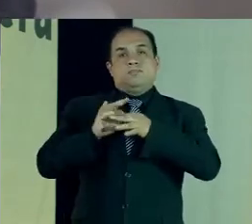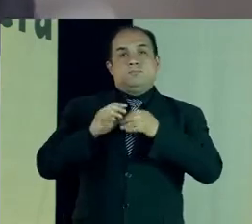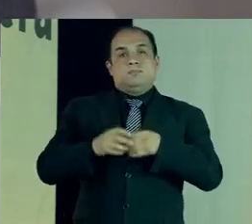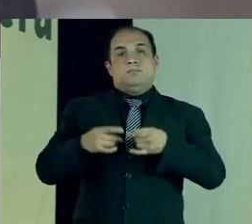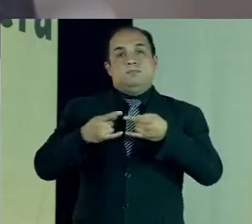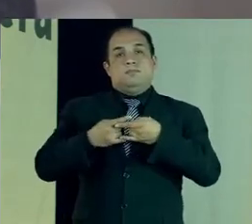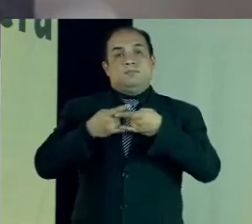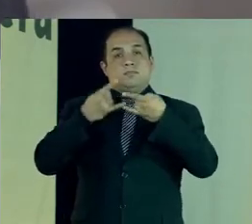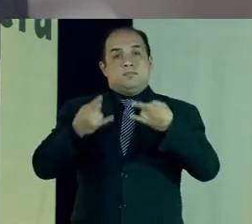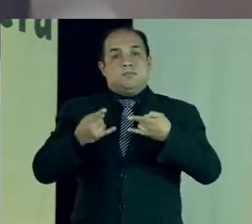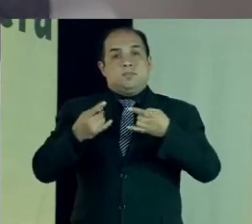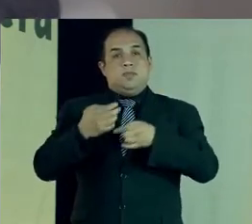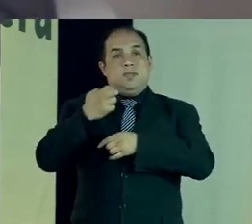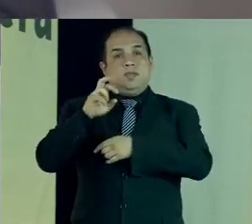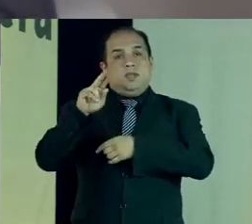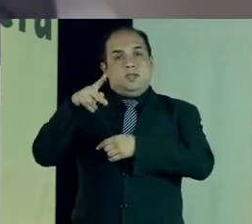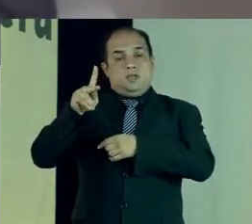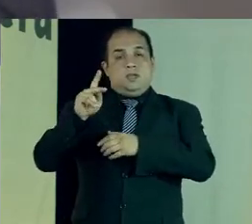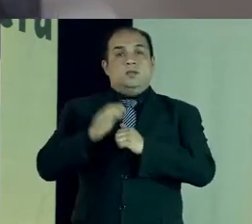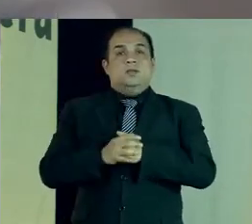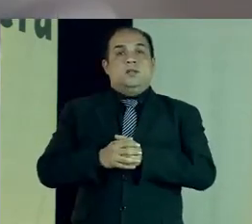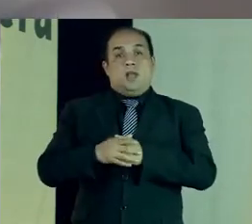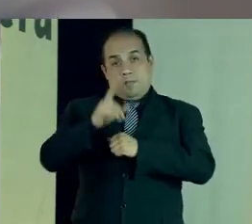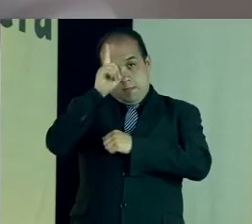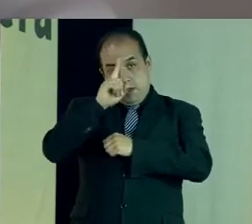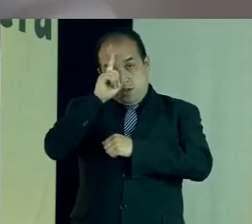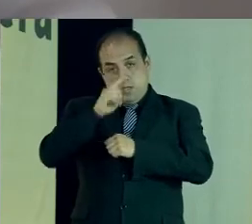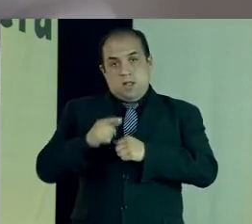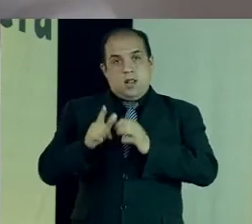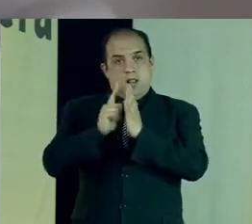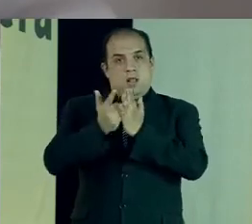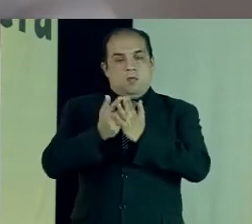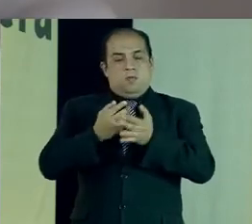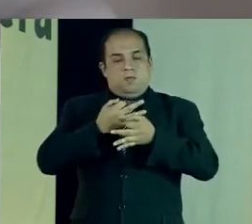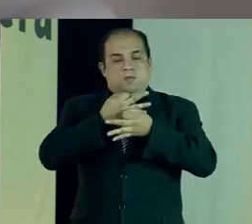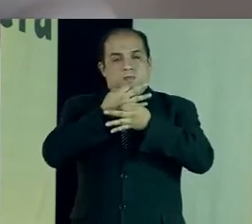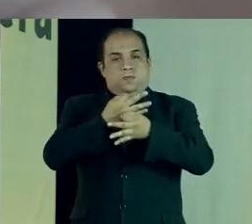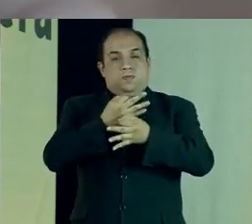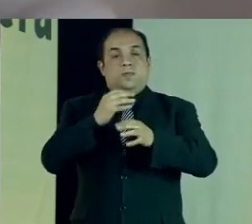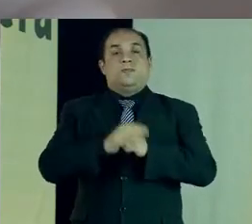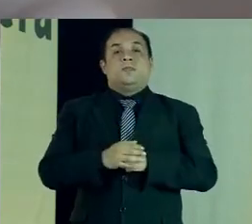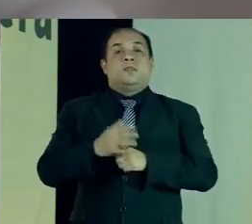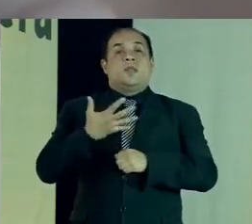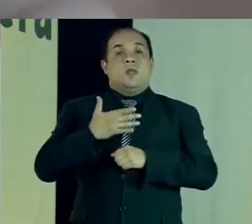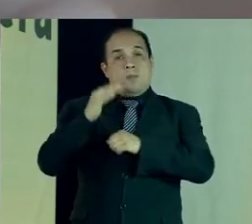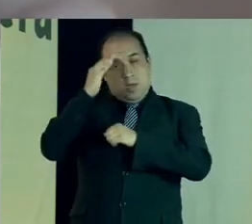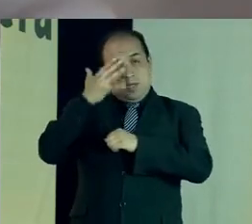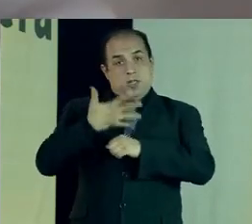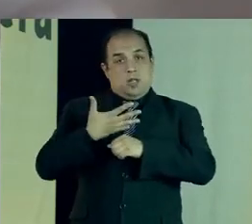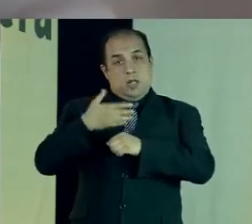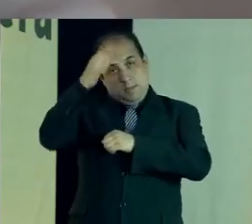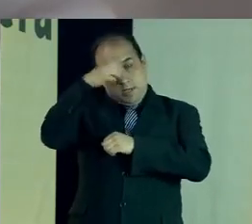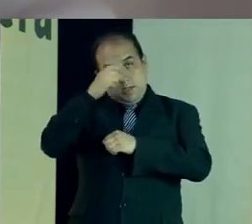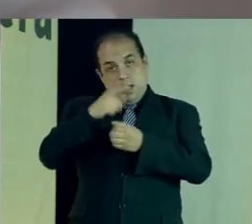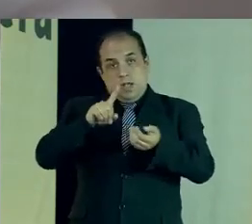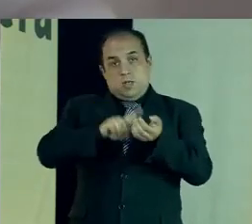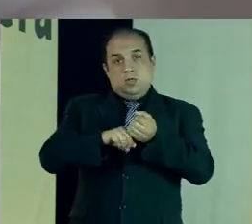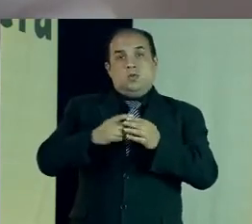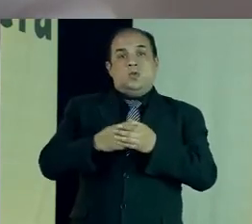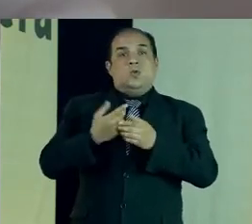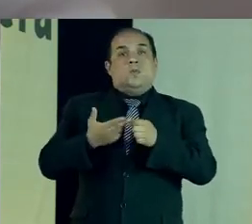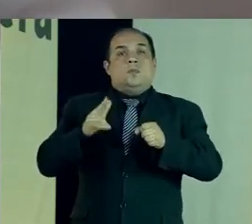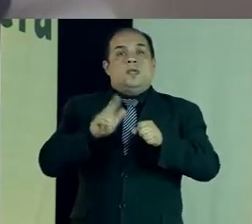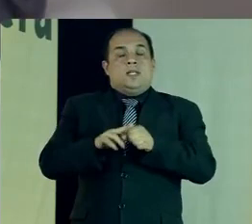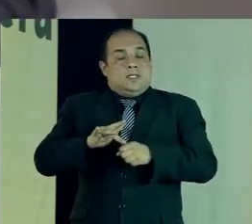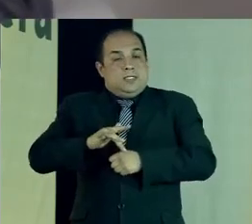a recomendar el libro apasionante por ser esta perspectiva donde a partir de una experiencia en hospital a partir de